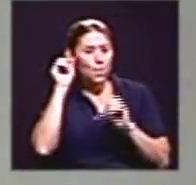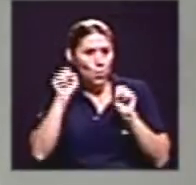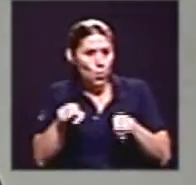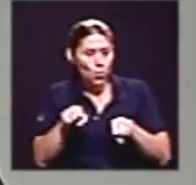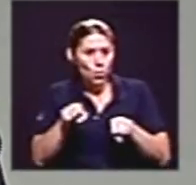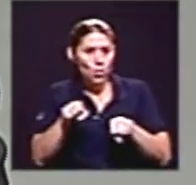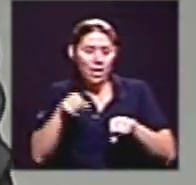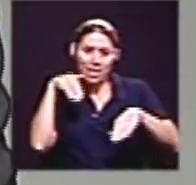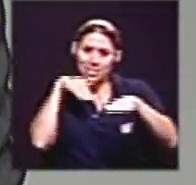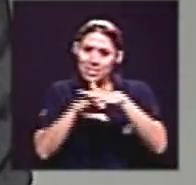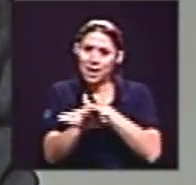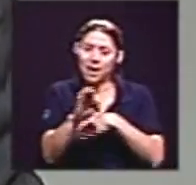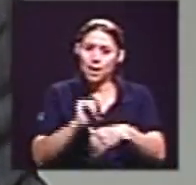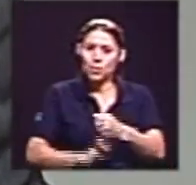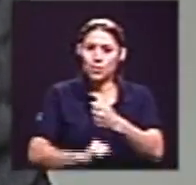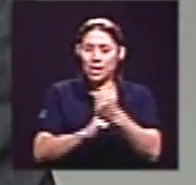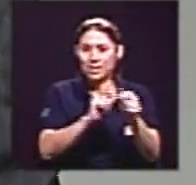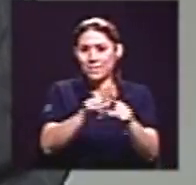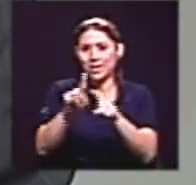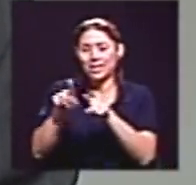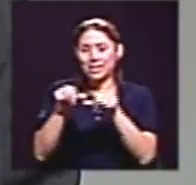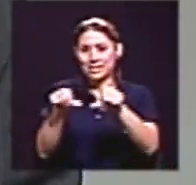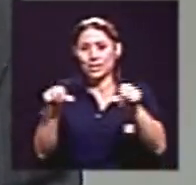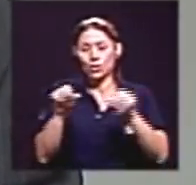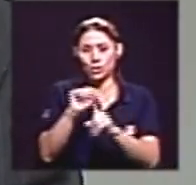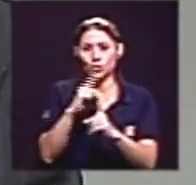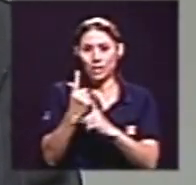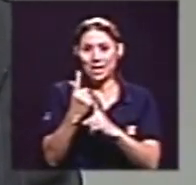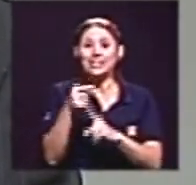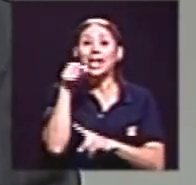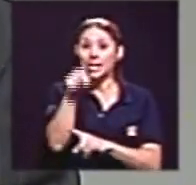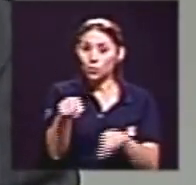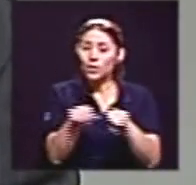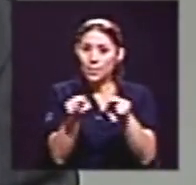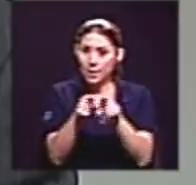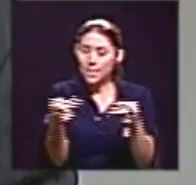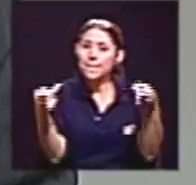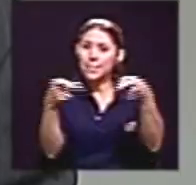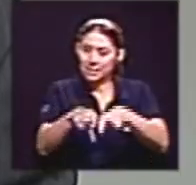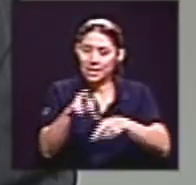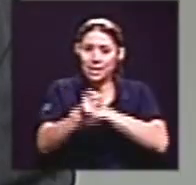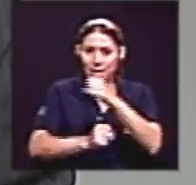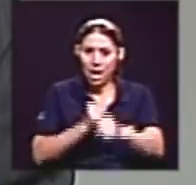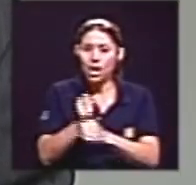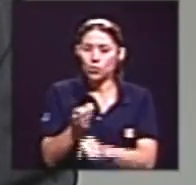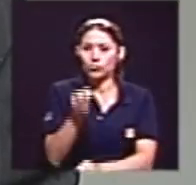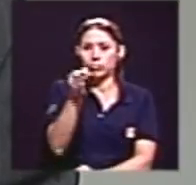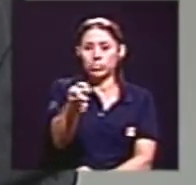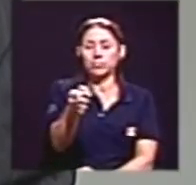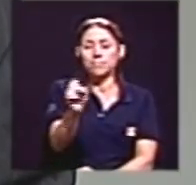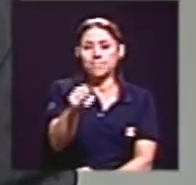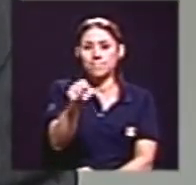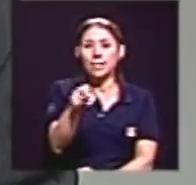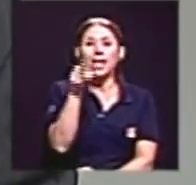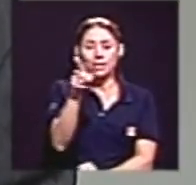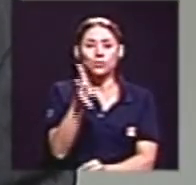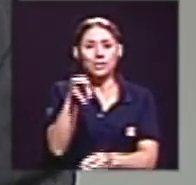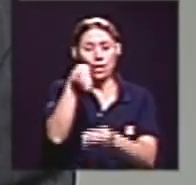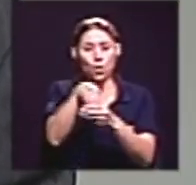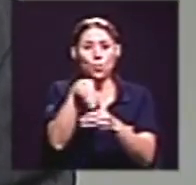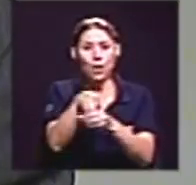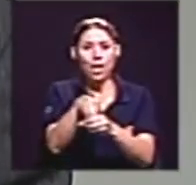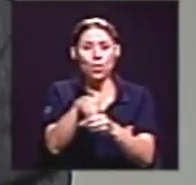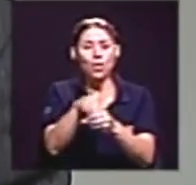serie de sectores sociales con transferencias. Eso en el 2010 también lo va a poder hacer. Eso está incorporado en